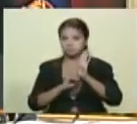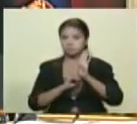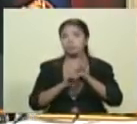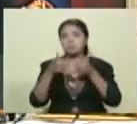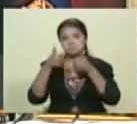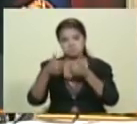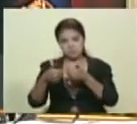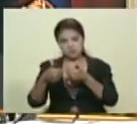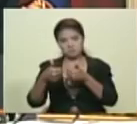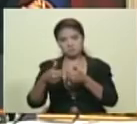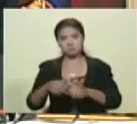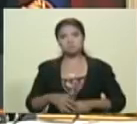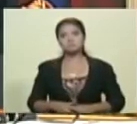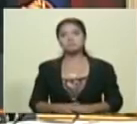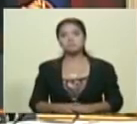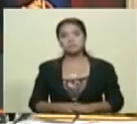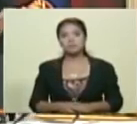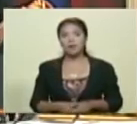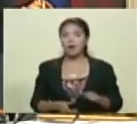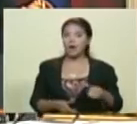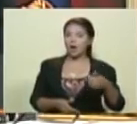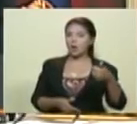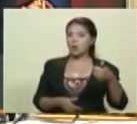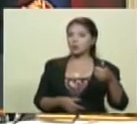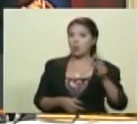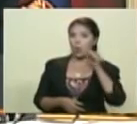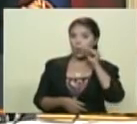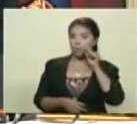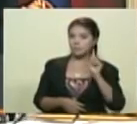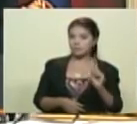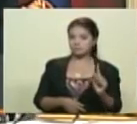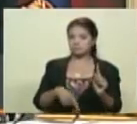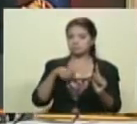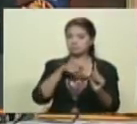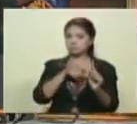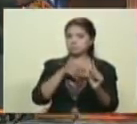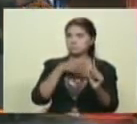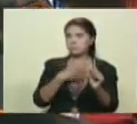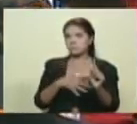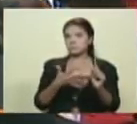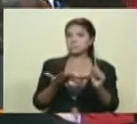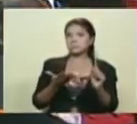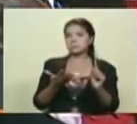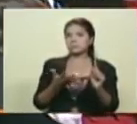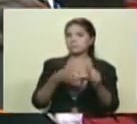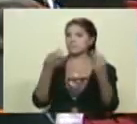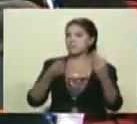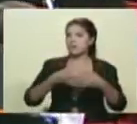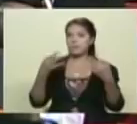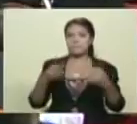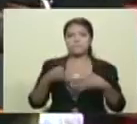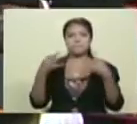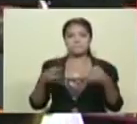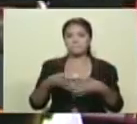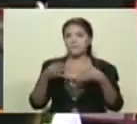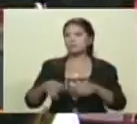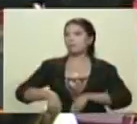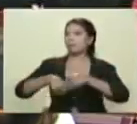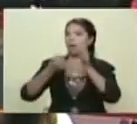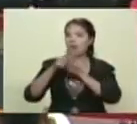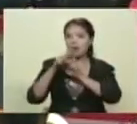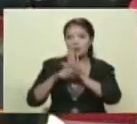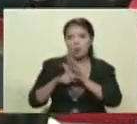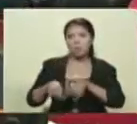bien. Pero si el otro boxeador, de manera permanente, irrespeta las reglas,